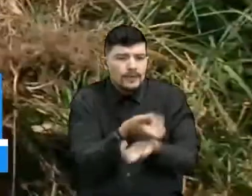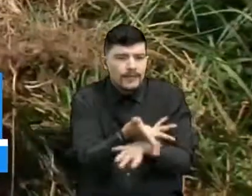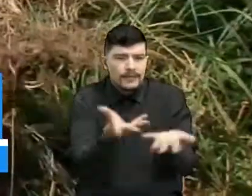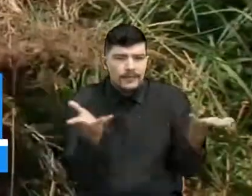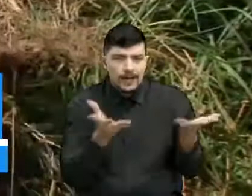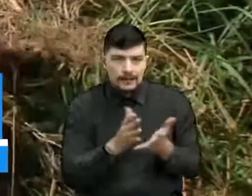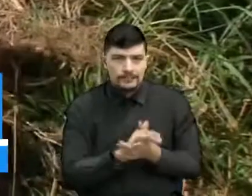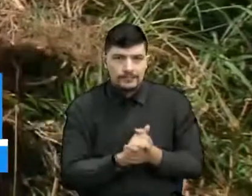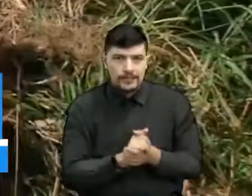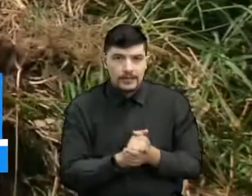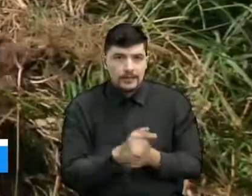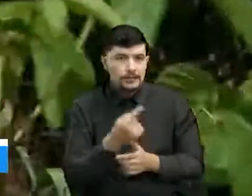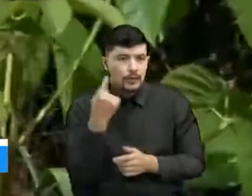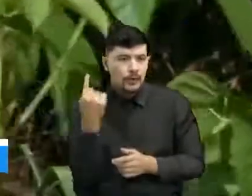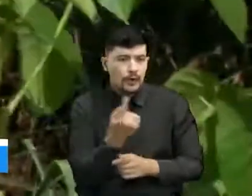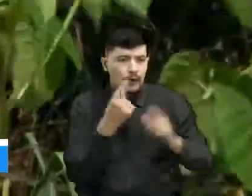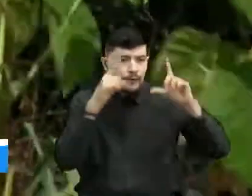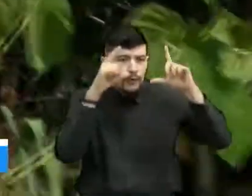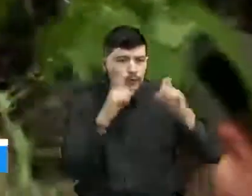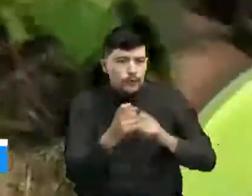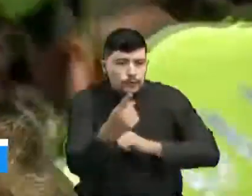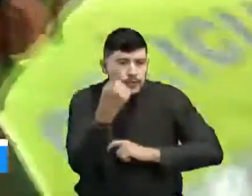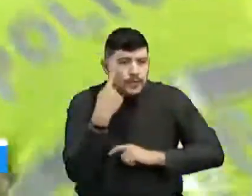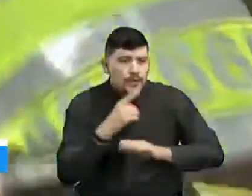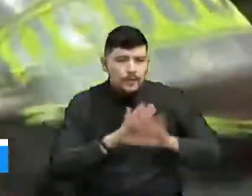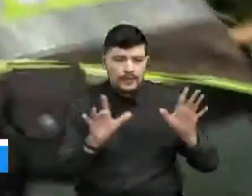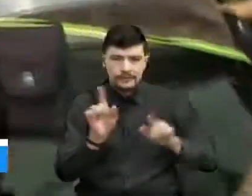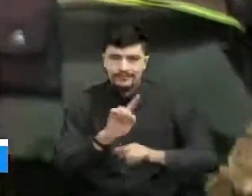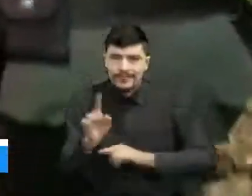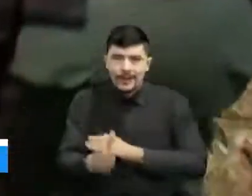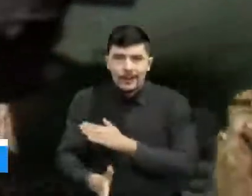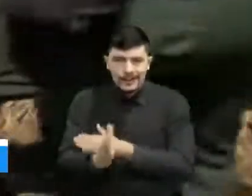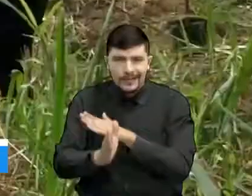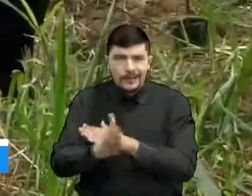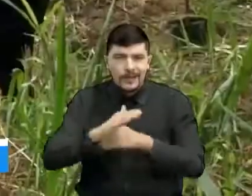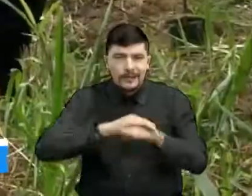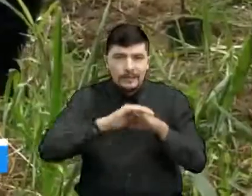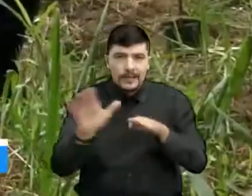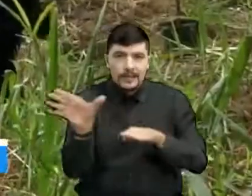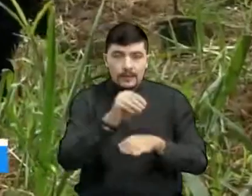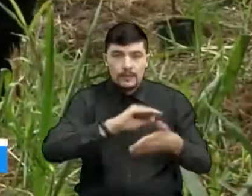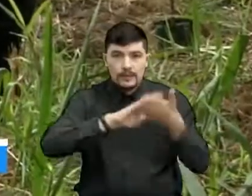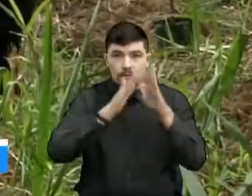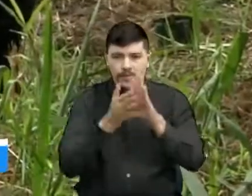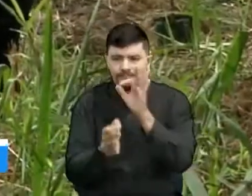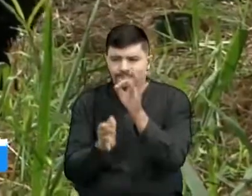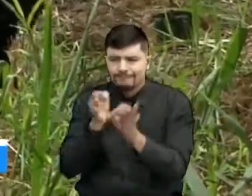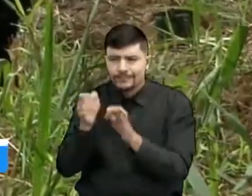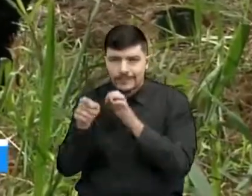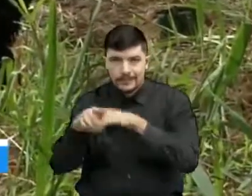que se realizan este tipo de actuaciones. En total fueron 1.500 nuevos árboles que se sembraron en este municipio del área metropolitana.